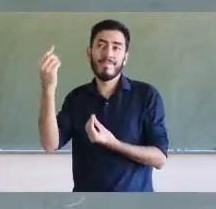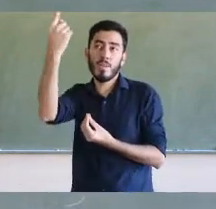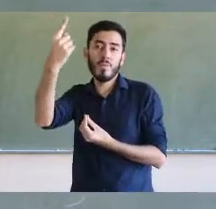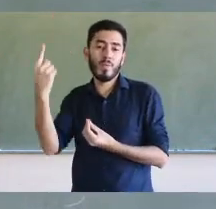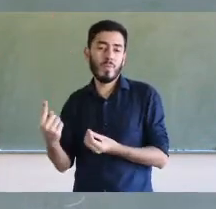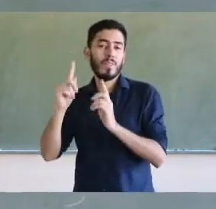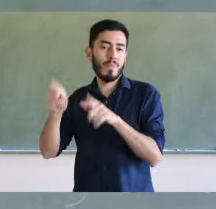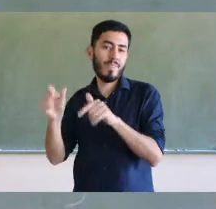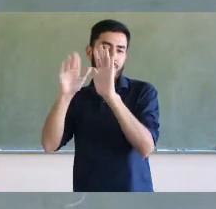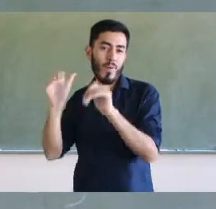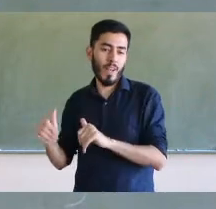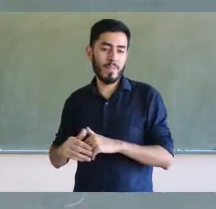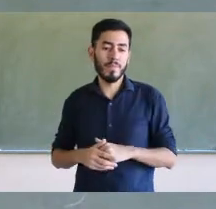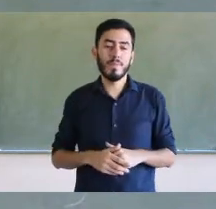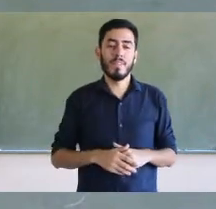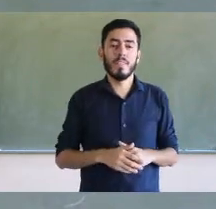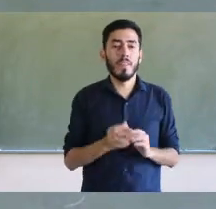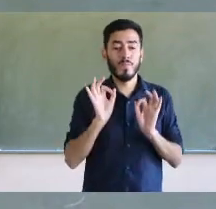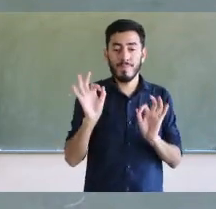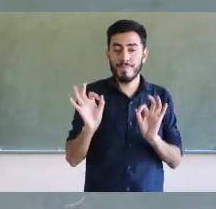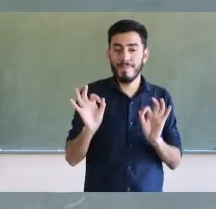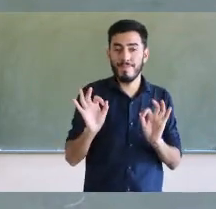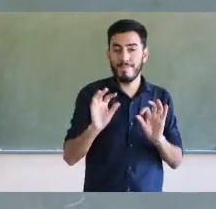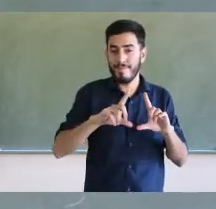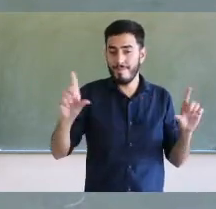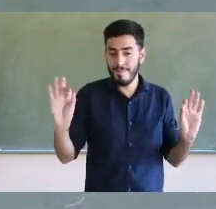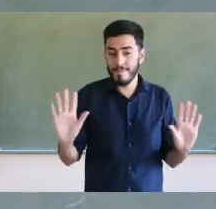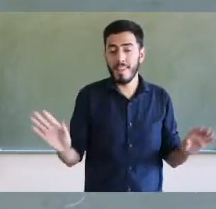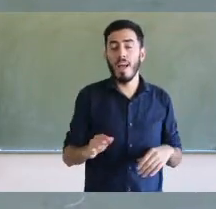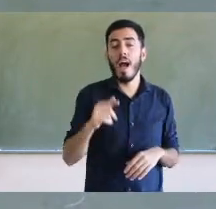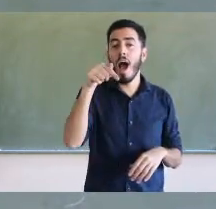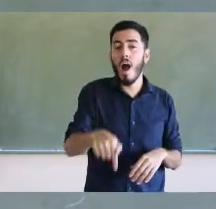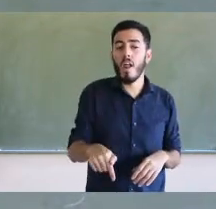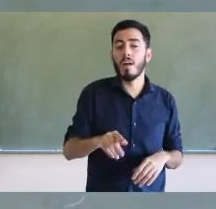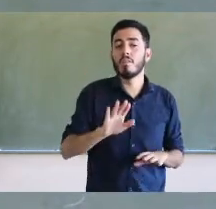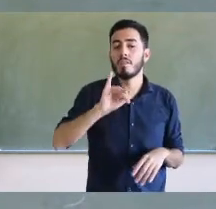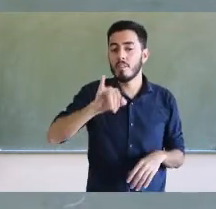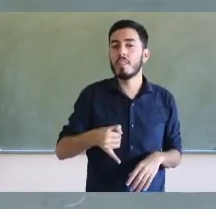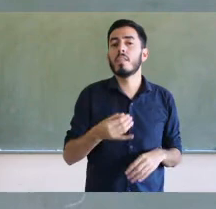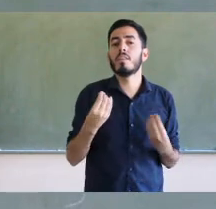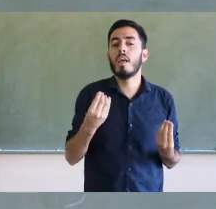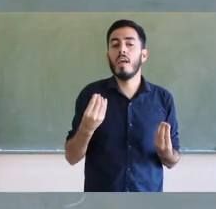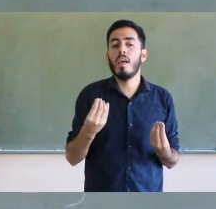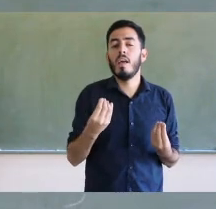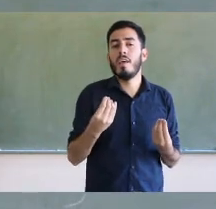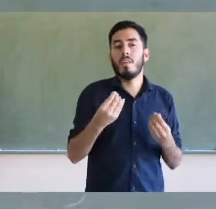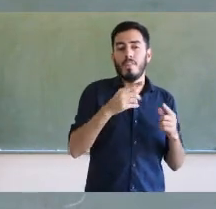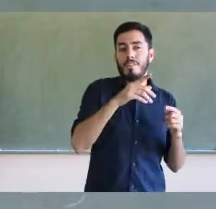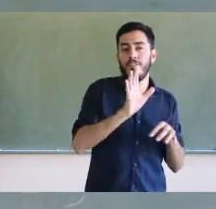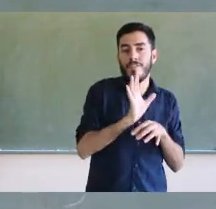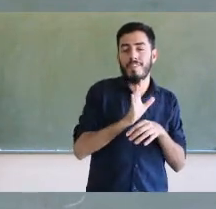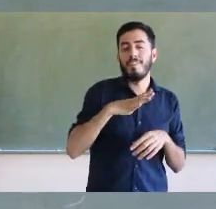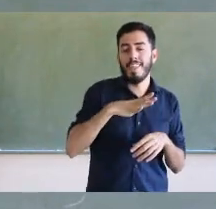numerador también sigue siendo el mismo. Una vez que tenemos esto, vamos a dejar solamente un solo número